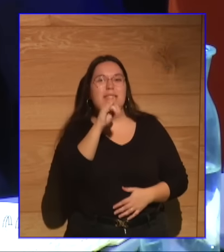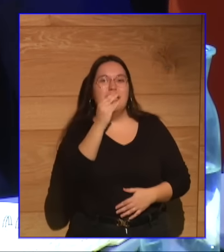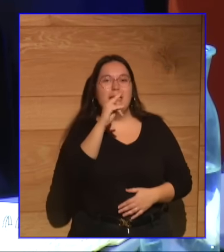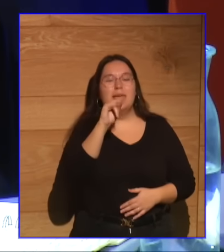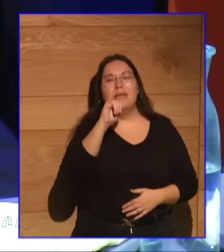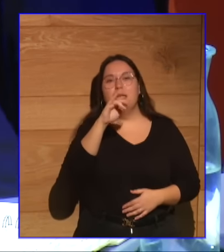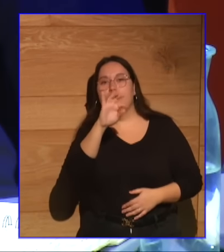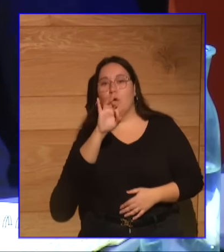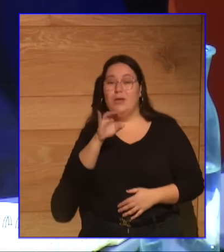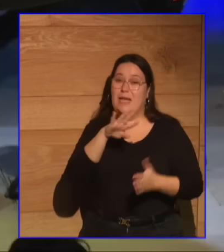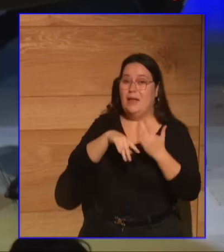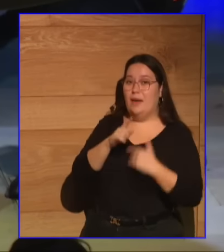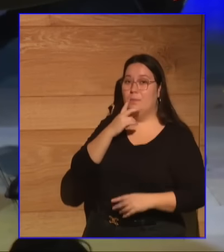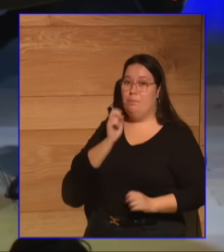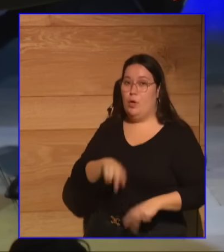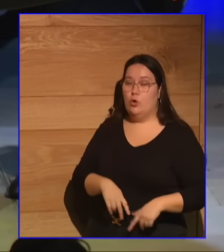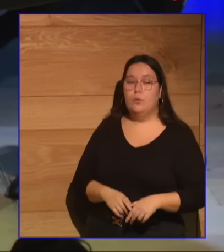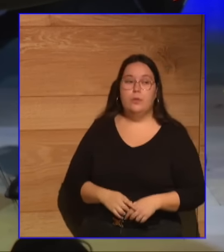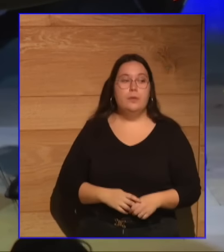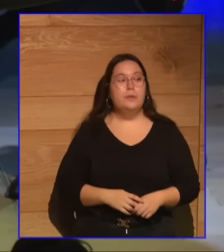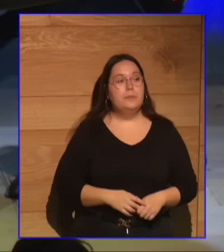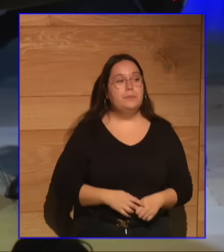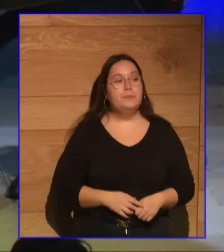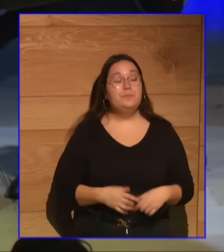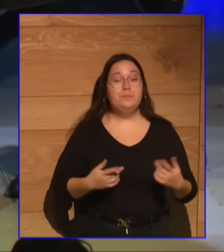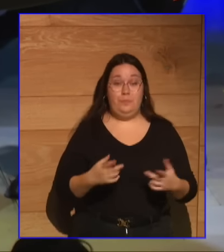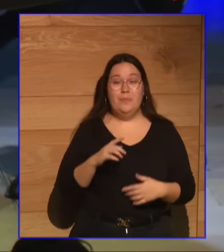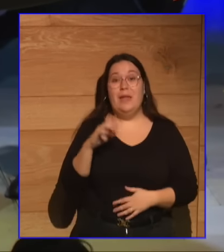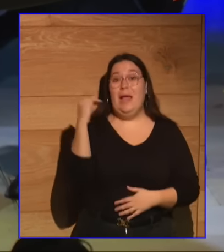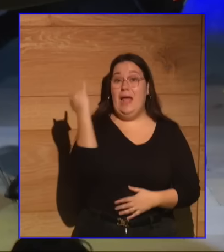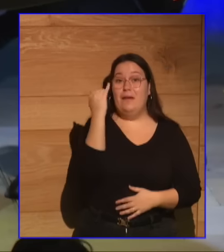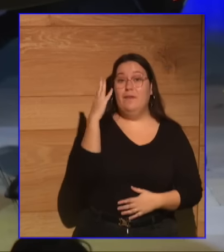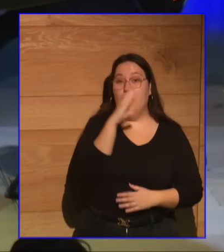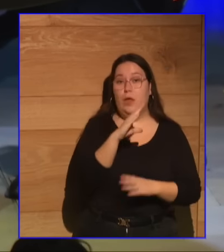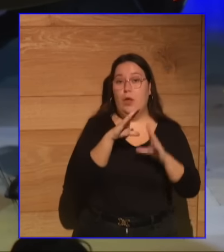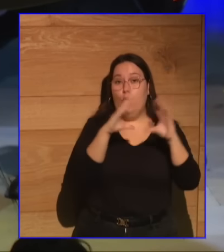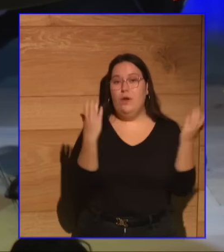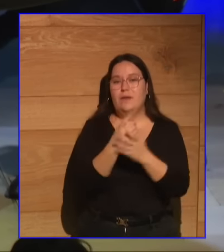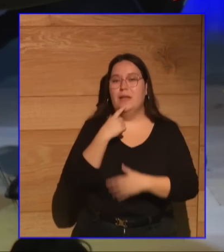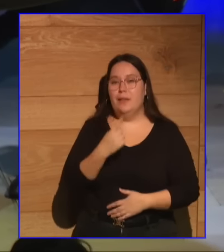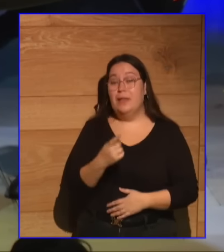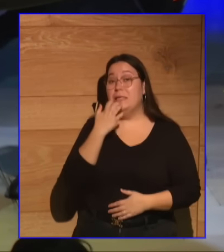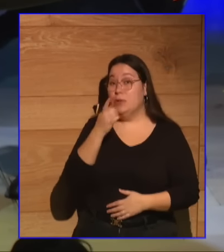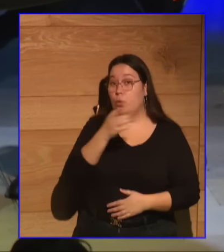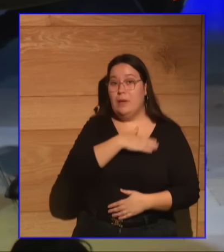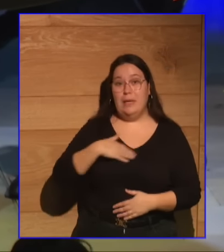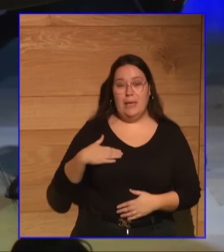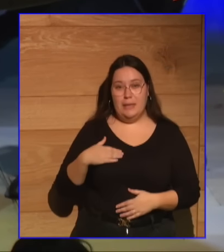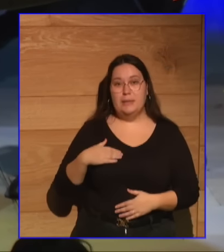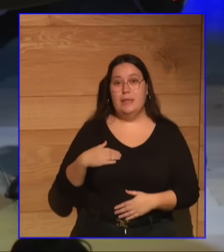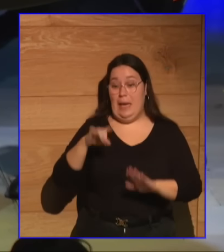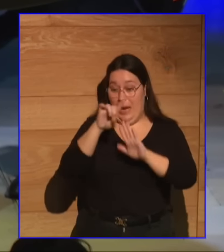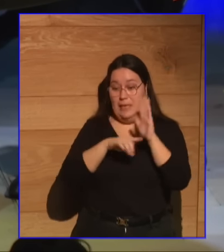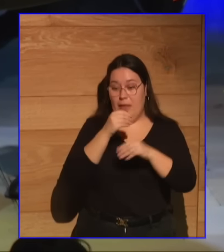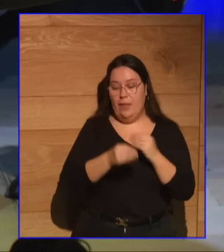catalán me sale peor. Se te ha ido a... Lo has achiquitado. Y entonces llega el jefe de Universal y le dice, si quieres hacer la lista